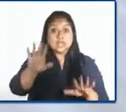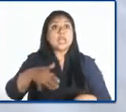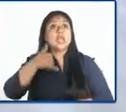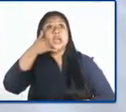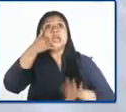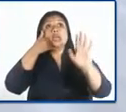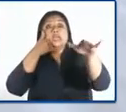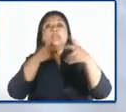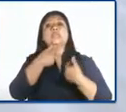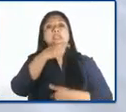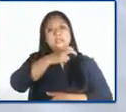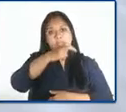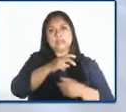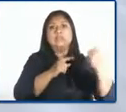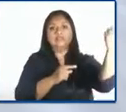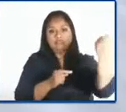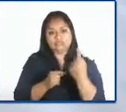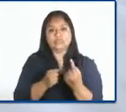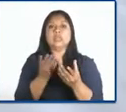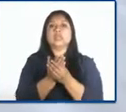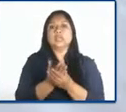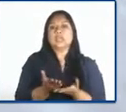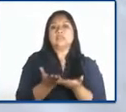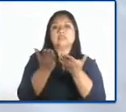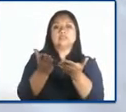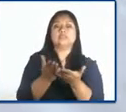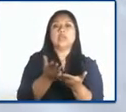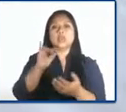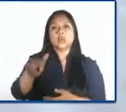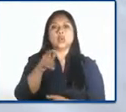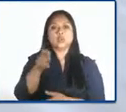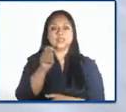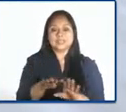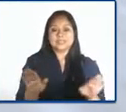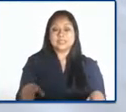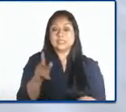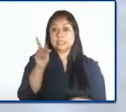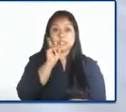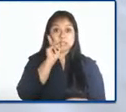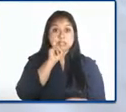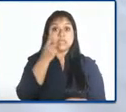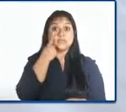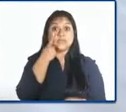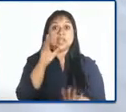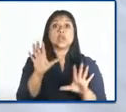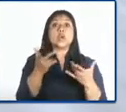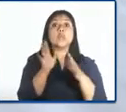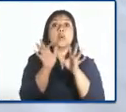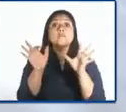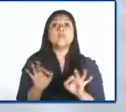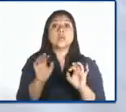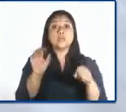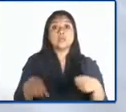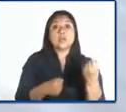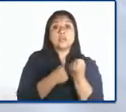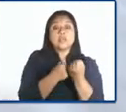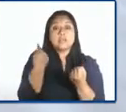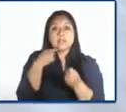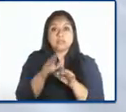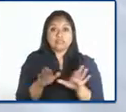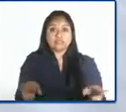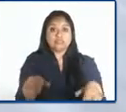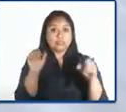determinar la necesidad de presentar el caso ante los juzgados de niñez y adolescencia o ver qué otro mecanismo se puede utilizar para procurar que el niño, niña